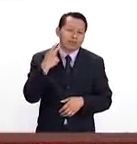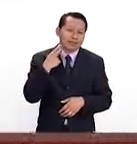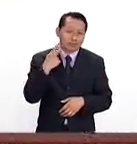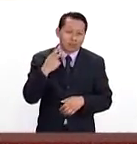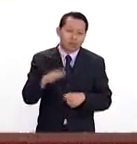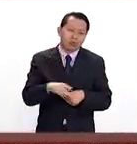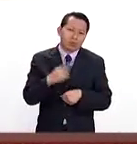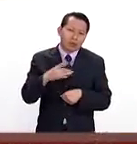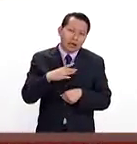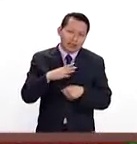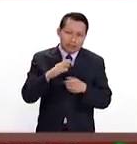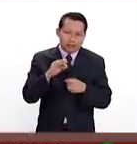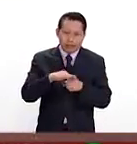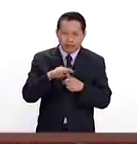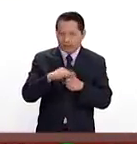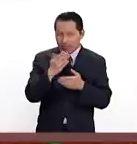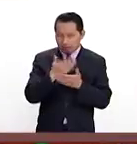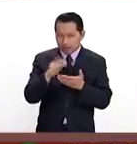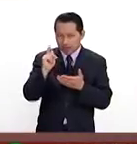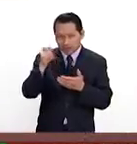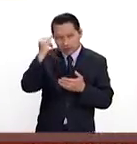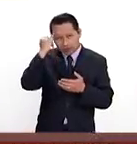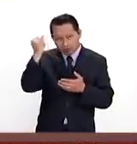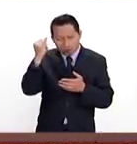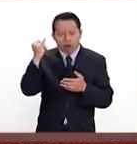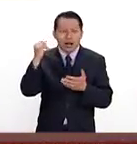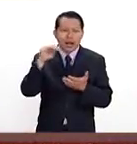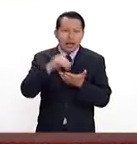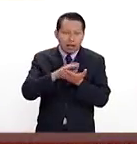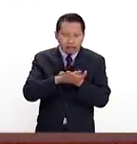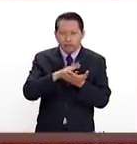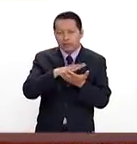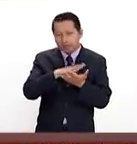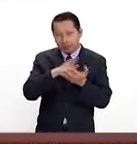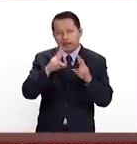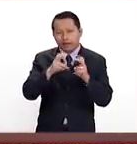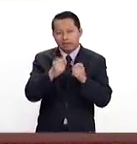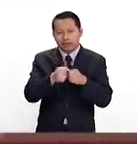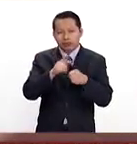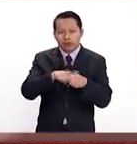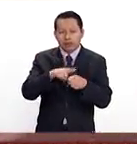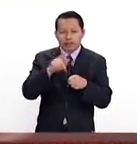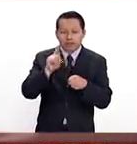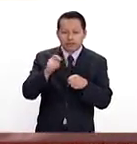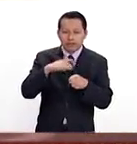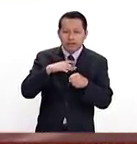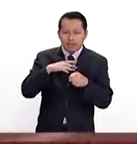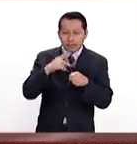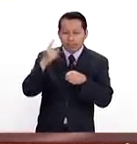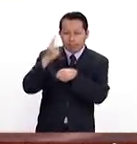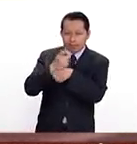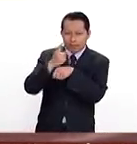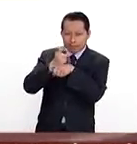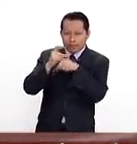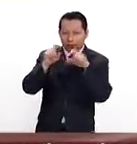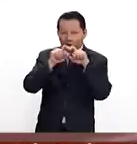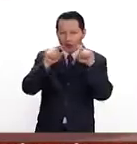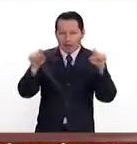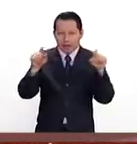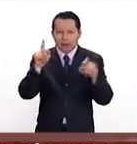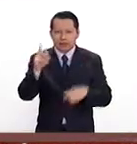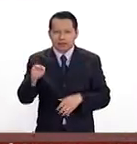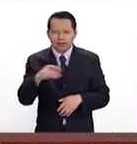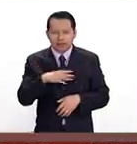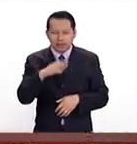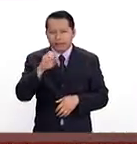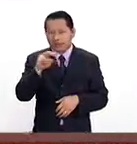decir, esto ya rebasó lo electoral, esto ya es un tema ideológico, esto ya es un tema social. La primera barra que vemos ahí es el promedio. Estos son los datos